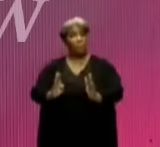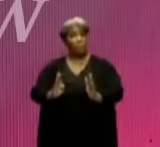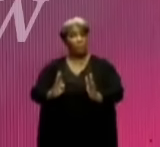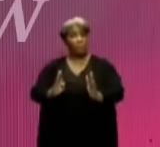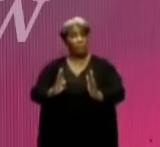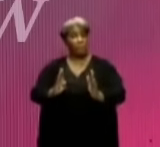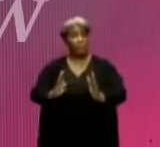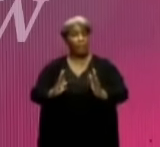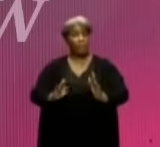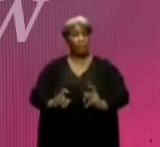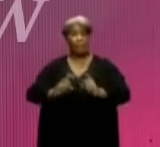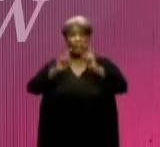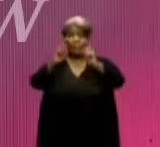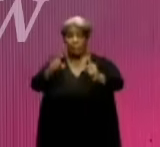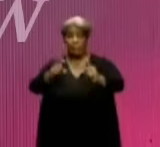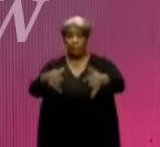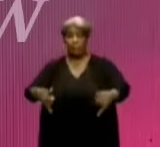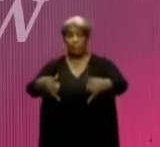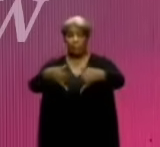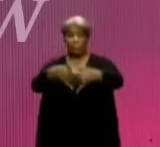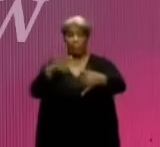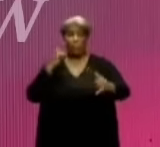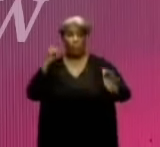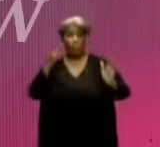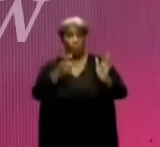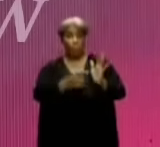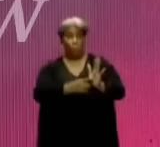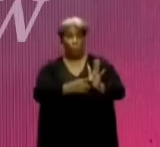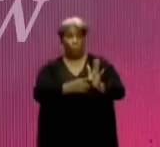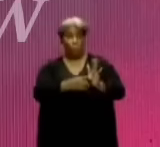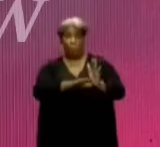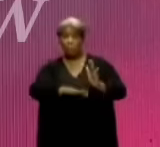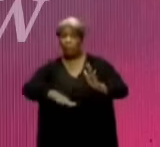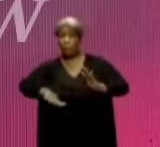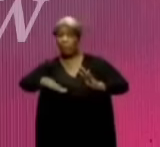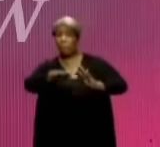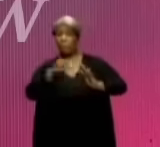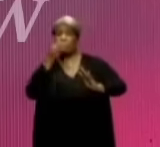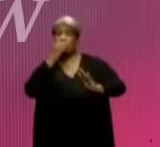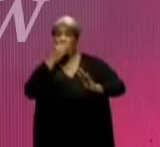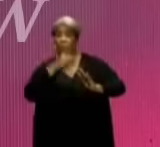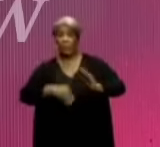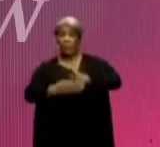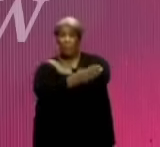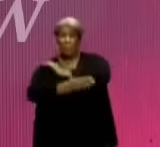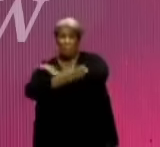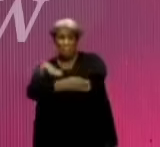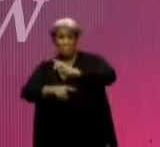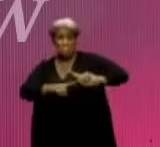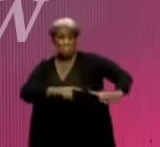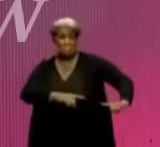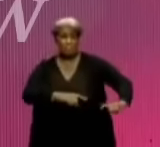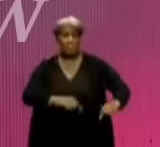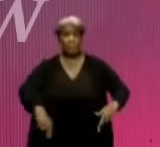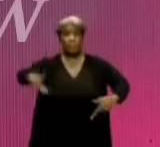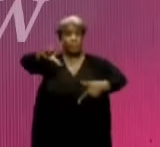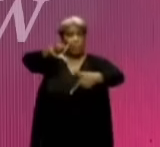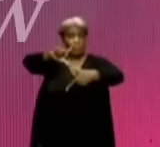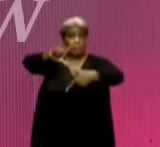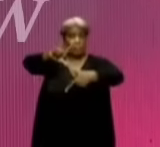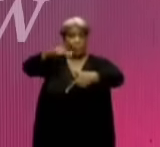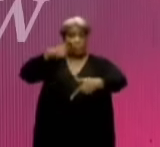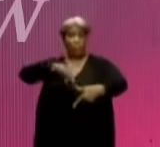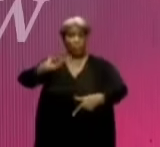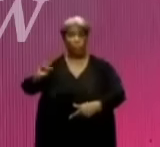varias distinciones, entre ellas que el nivel de alimentación fuimos de los pocos países, creo que el único este año de América Latina